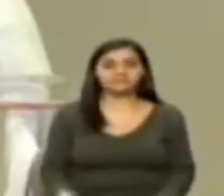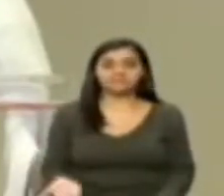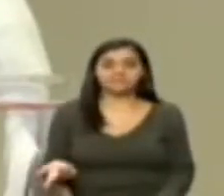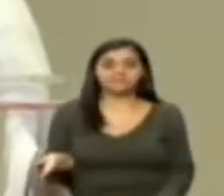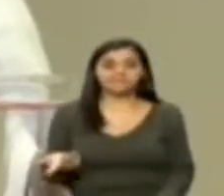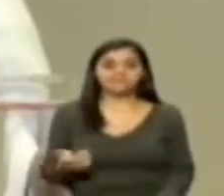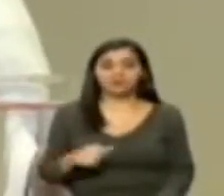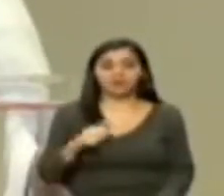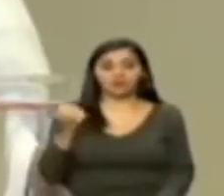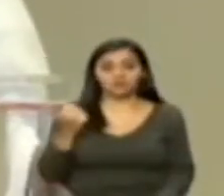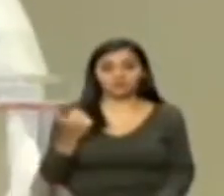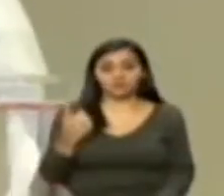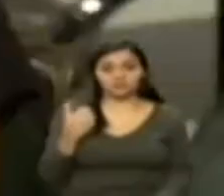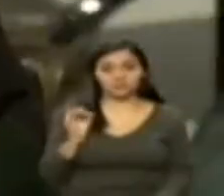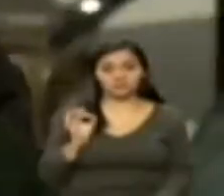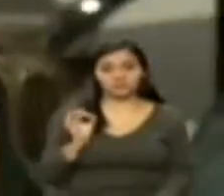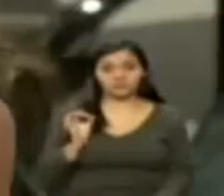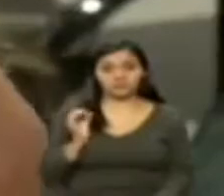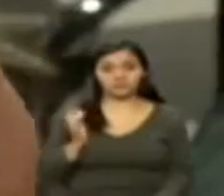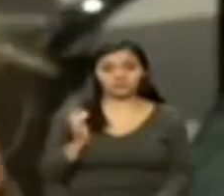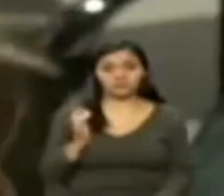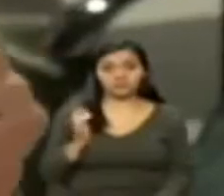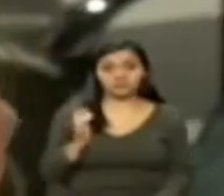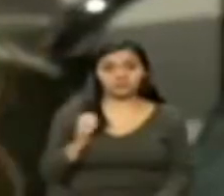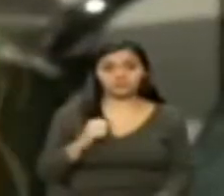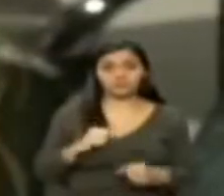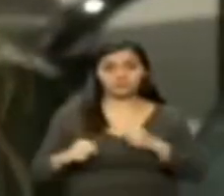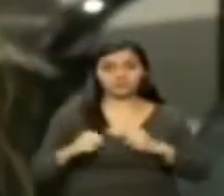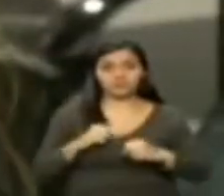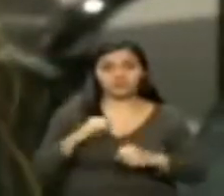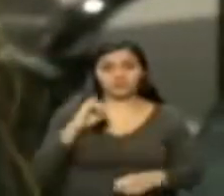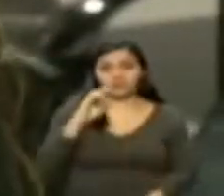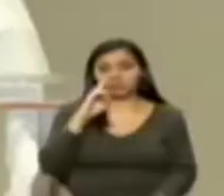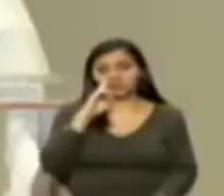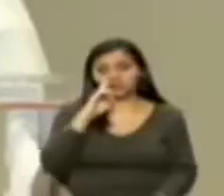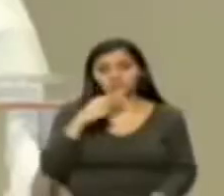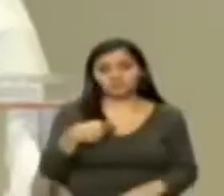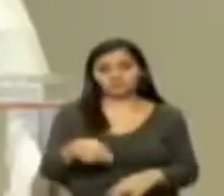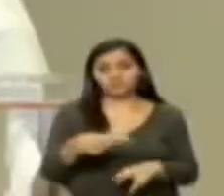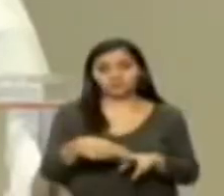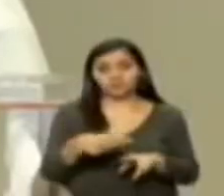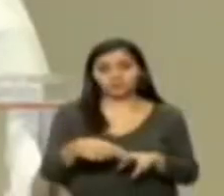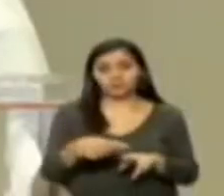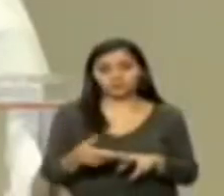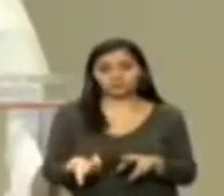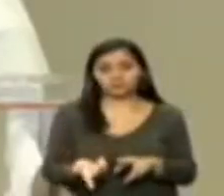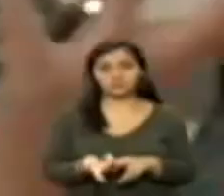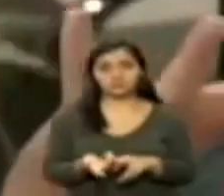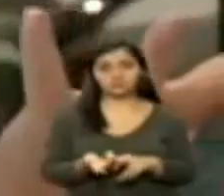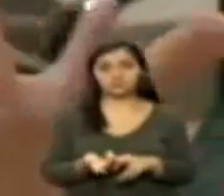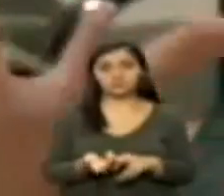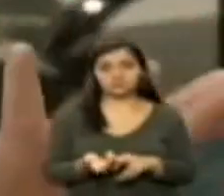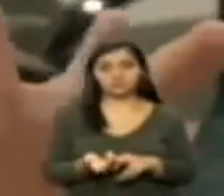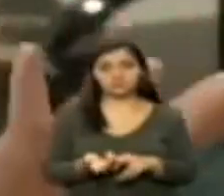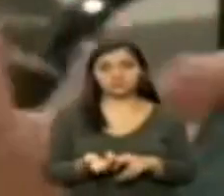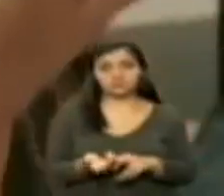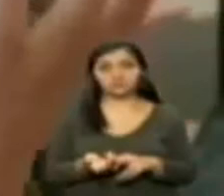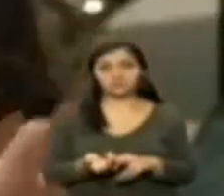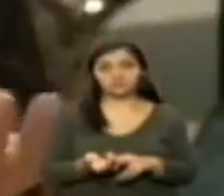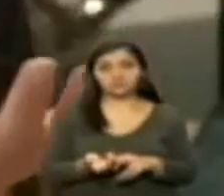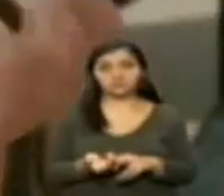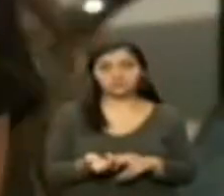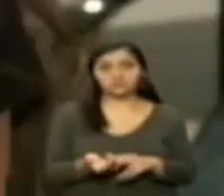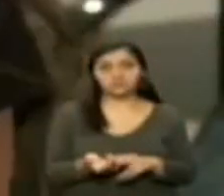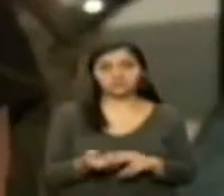¿No hay otro ciclo antes de eso? El ciclo de mayo-junio. Ya es muy pronto. Vamos a hacer, efectivamente,